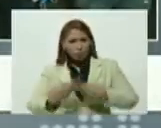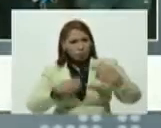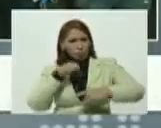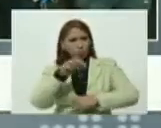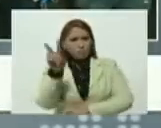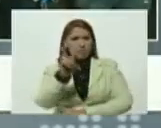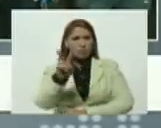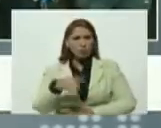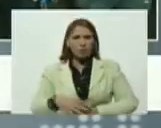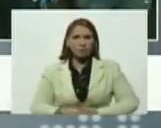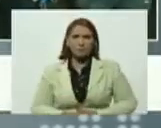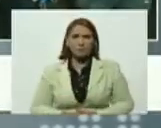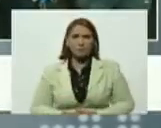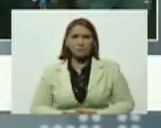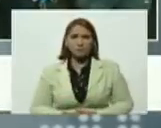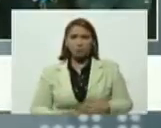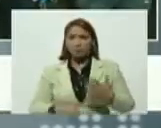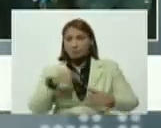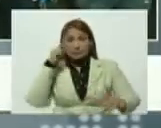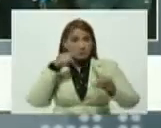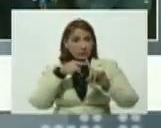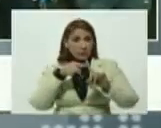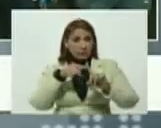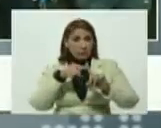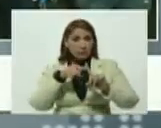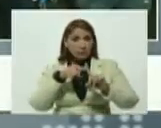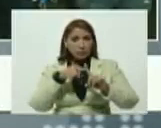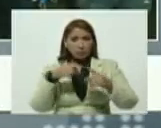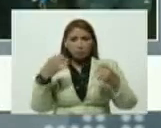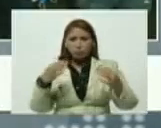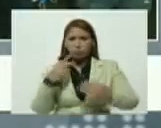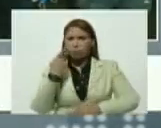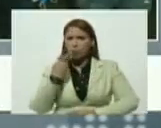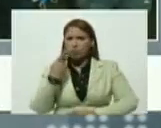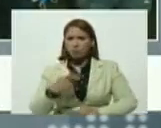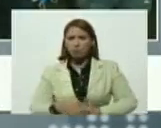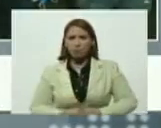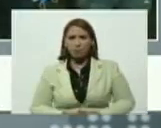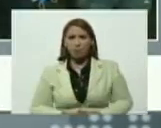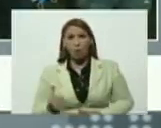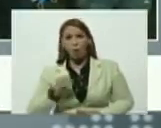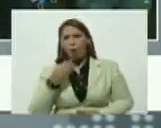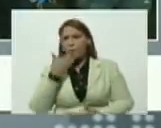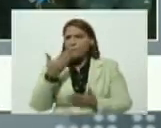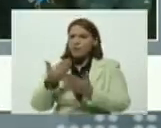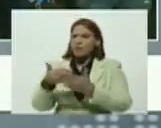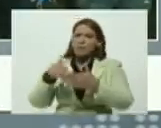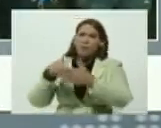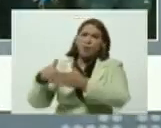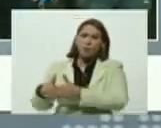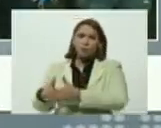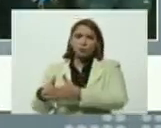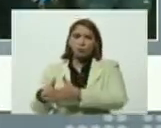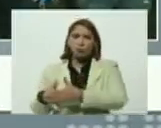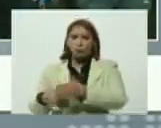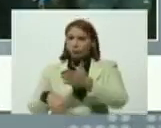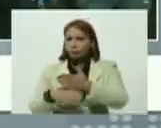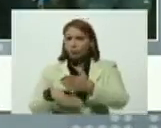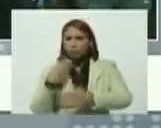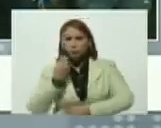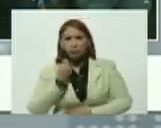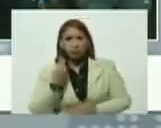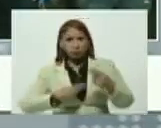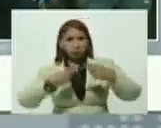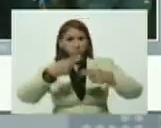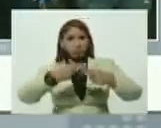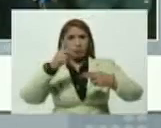de Venezuela, va más allá de la simple política o de pedir el voto, va a